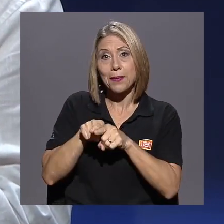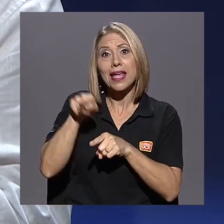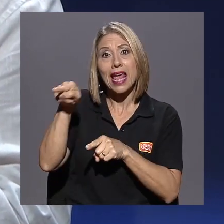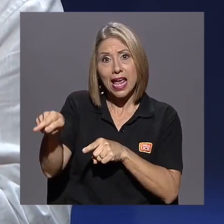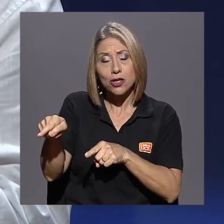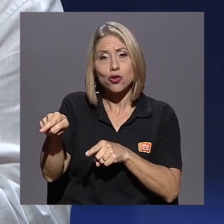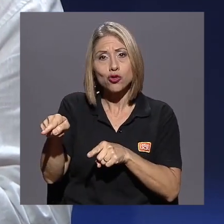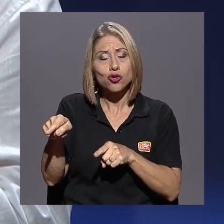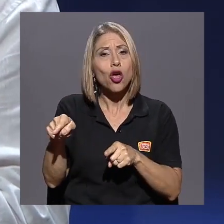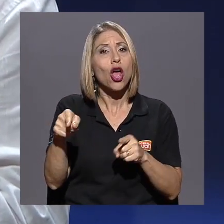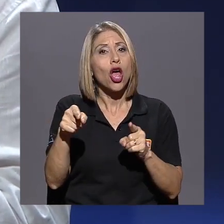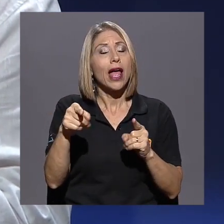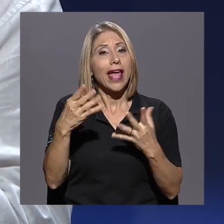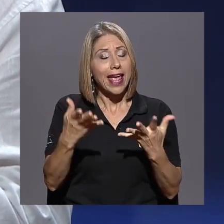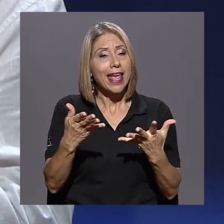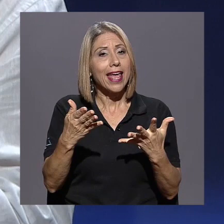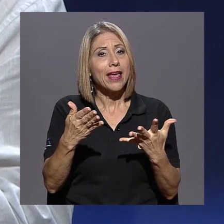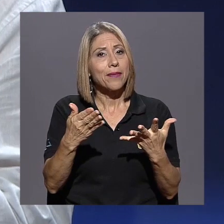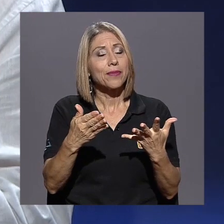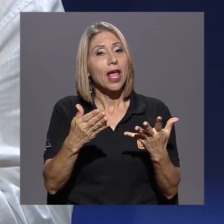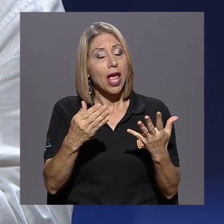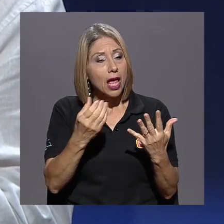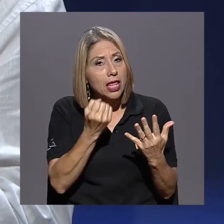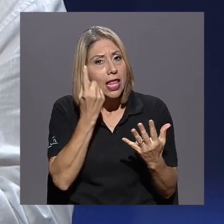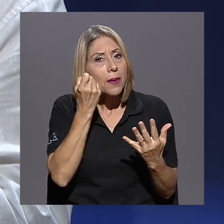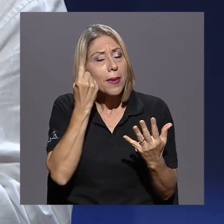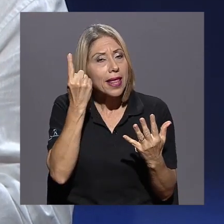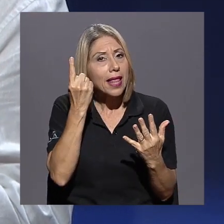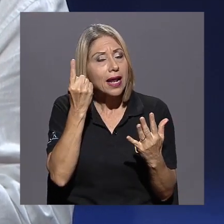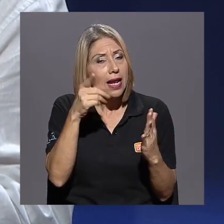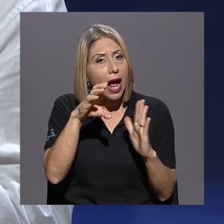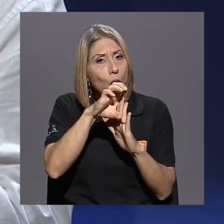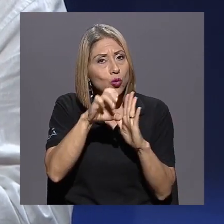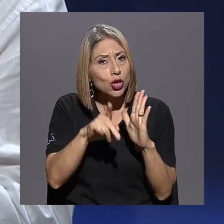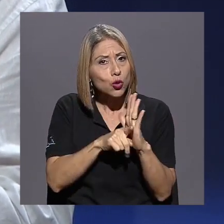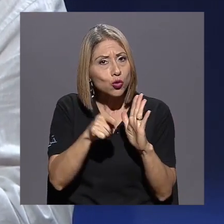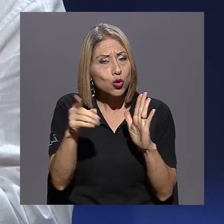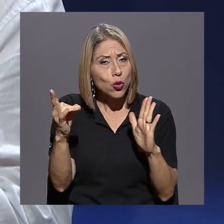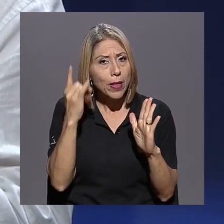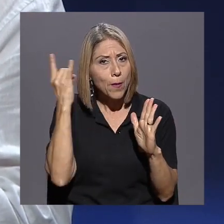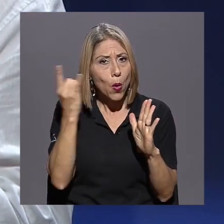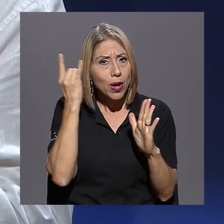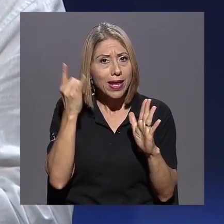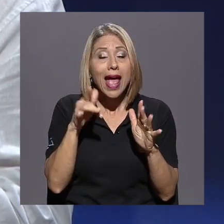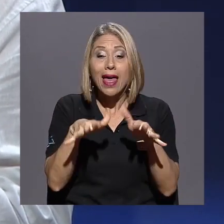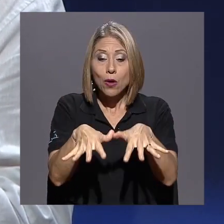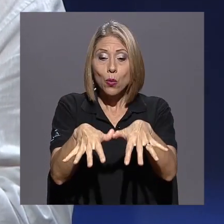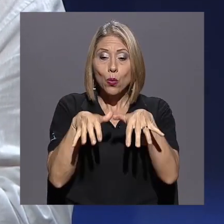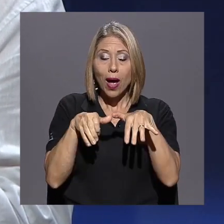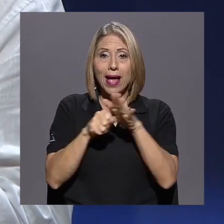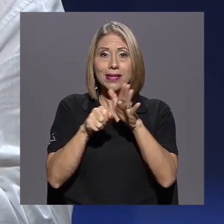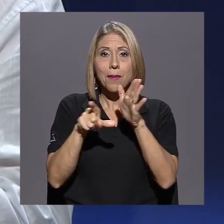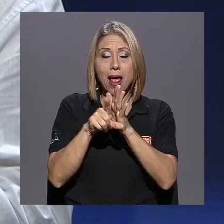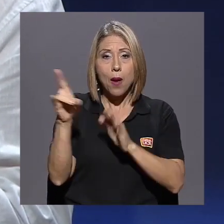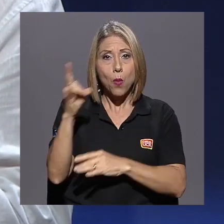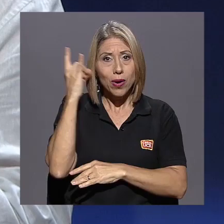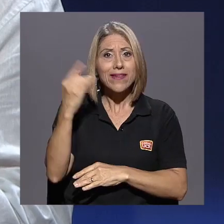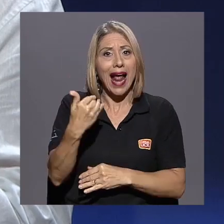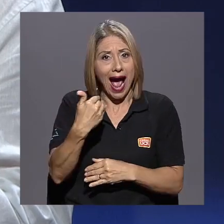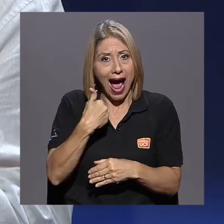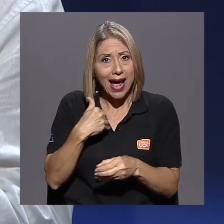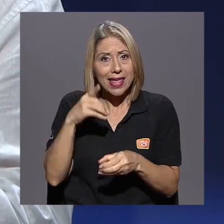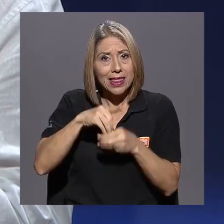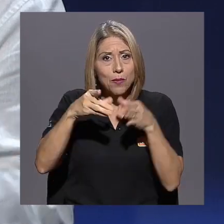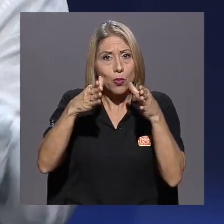institución la construcción perdón del estado boliviano en la cámara legislativa boliviana hay diputados que